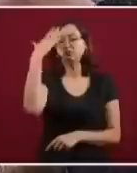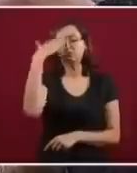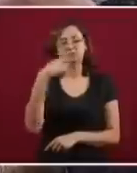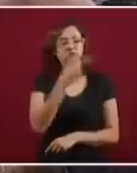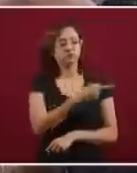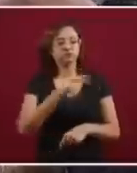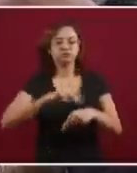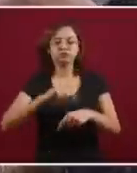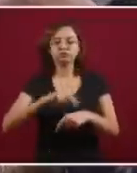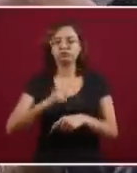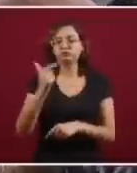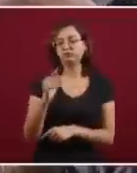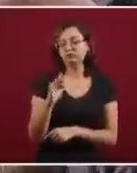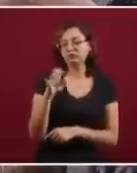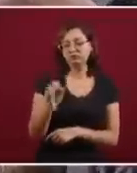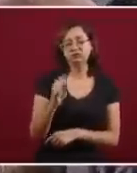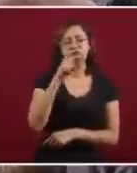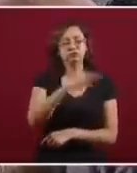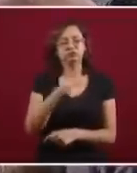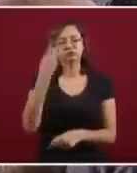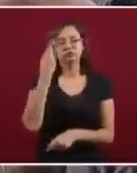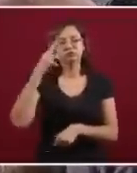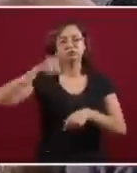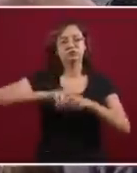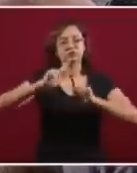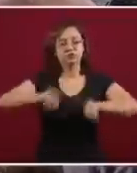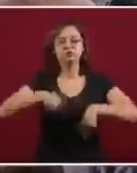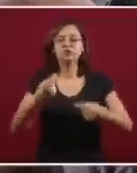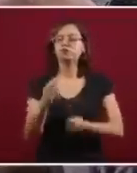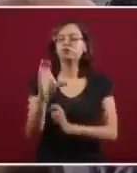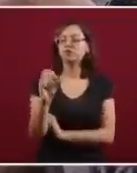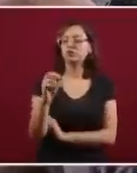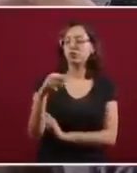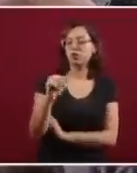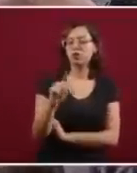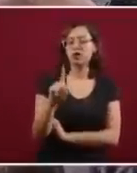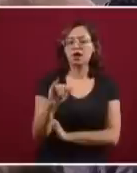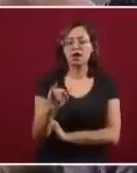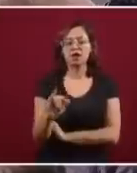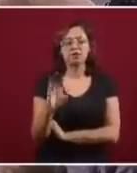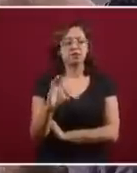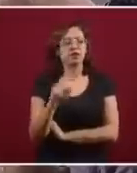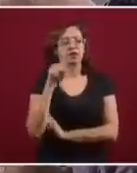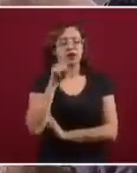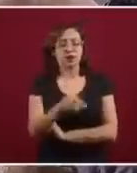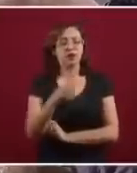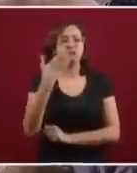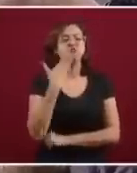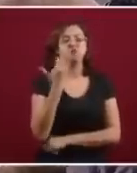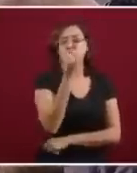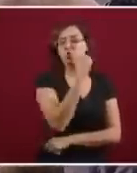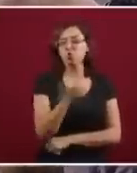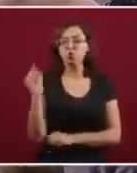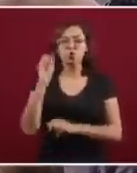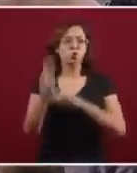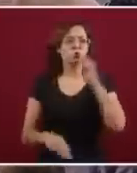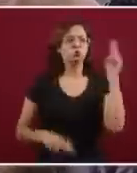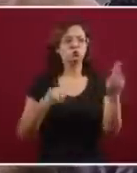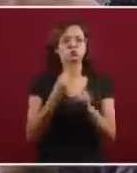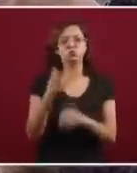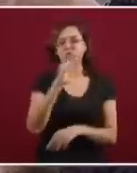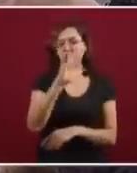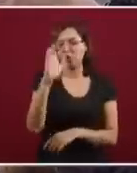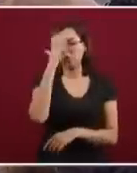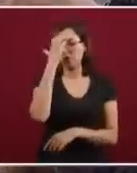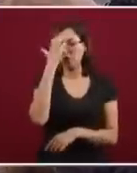gadisa vicky actual titular de la conadic que fue nombrado por el presidente hace algunos meses es un experto mundialmente reconocido en el campo